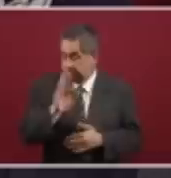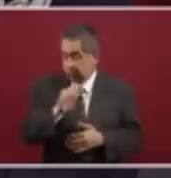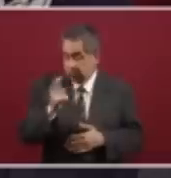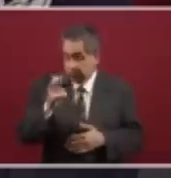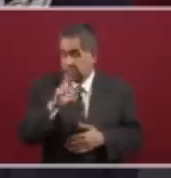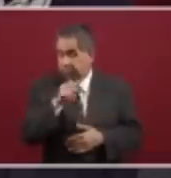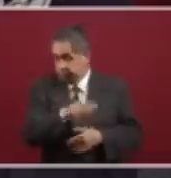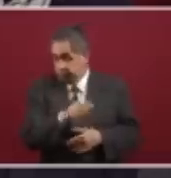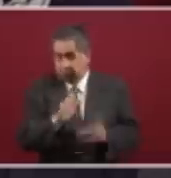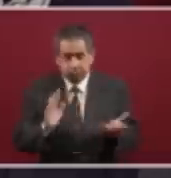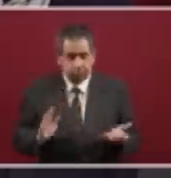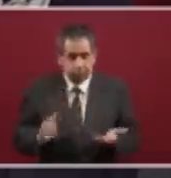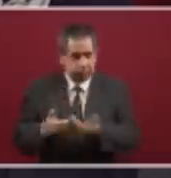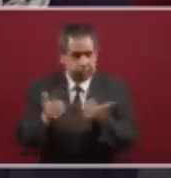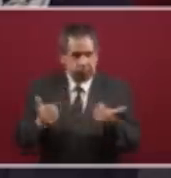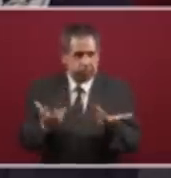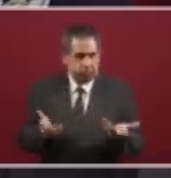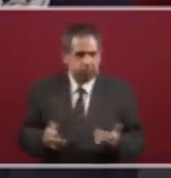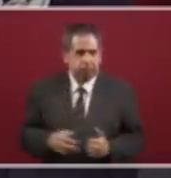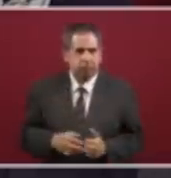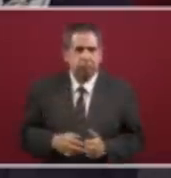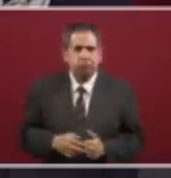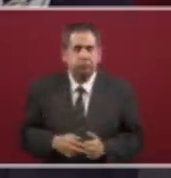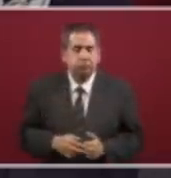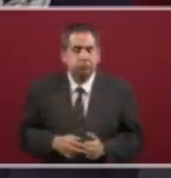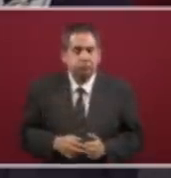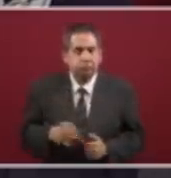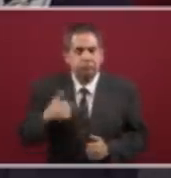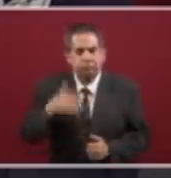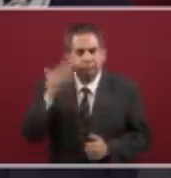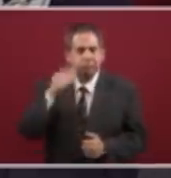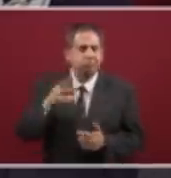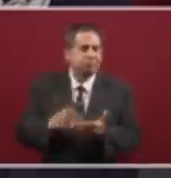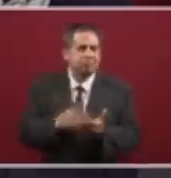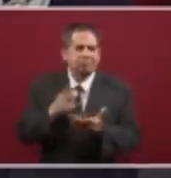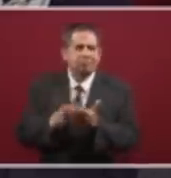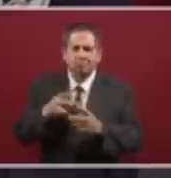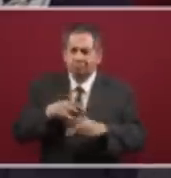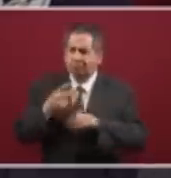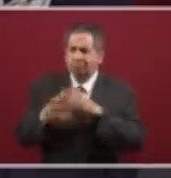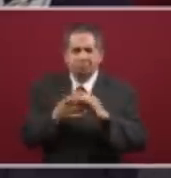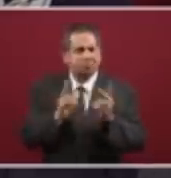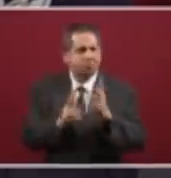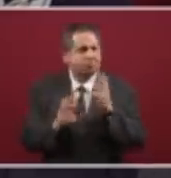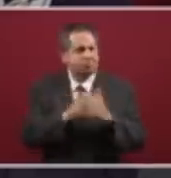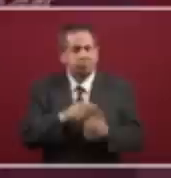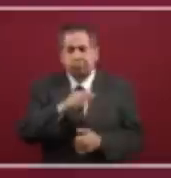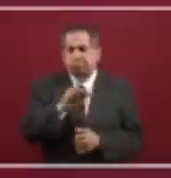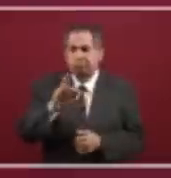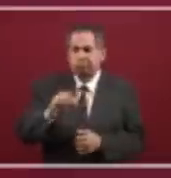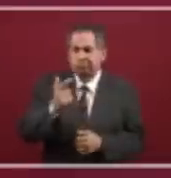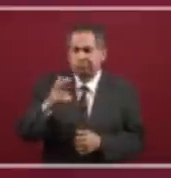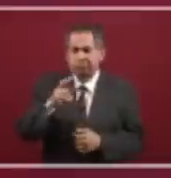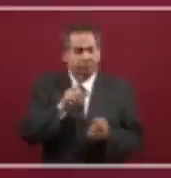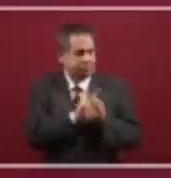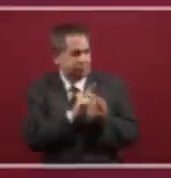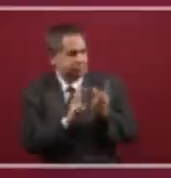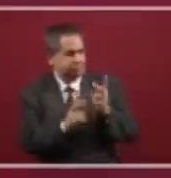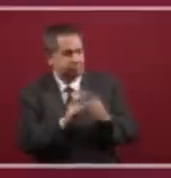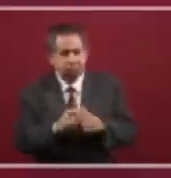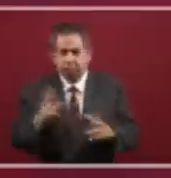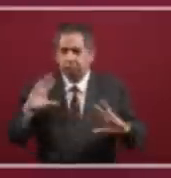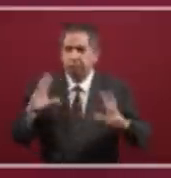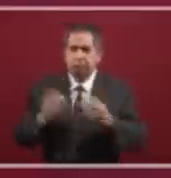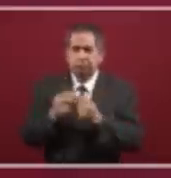la fiscalía general saben cuántas veces he hablado con el fiscal llevamos ya seis